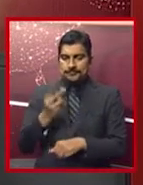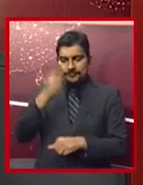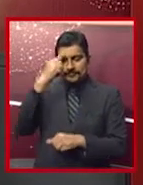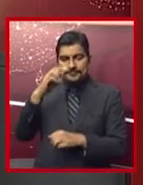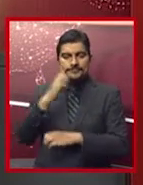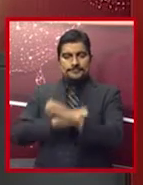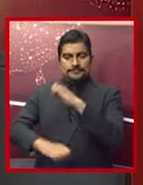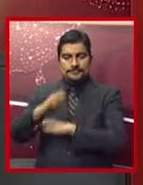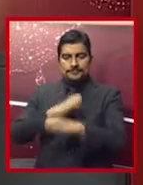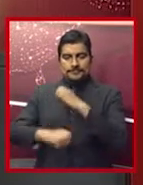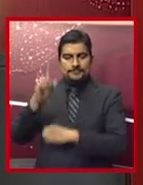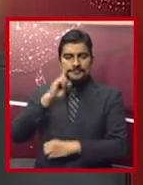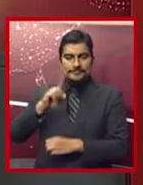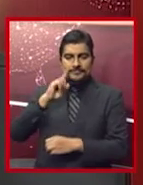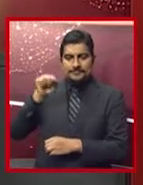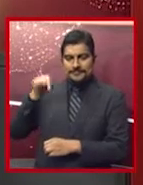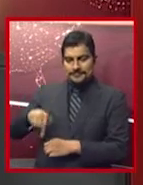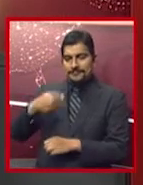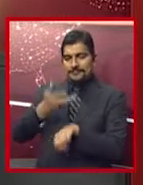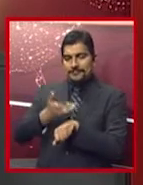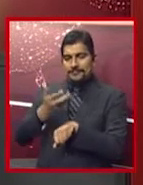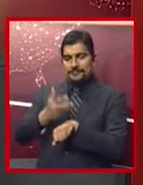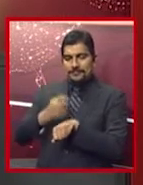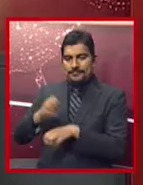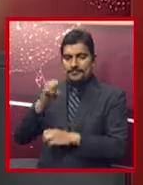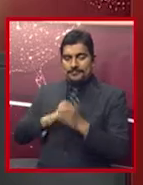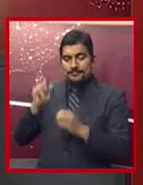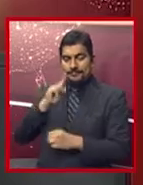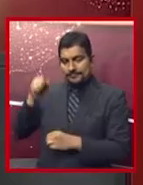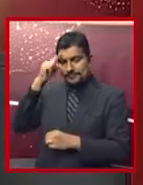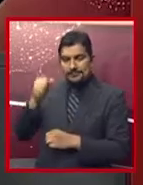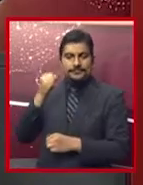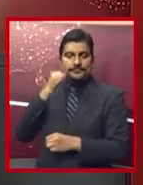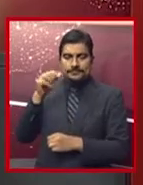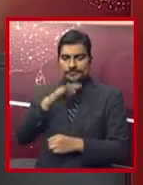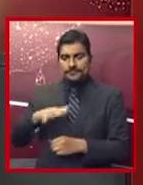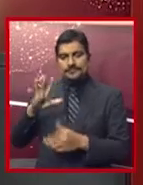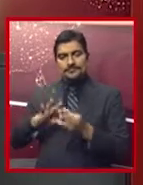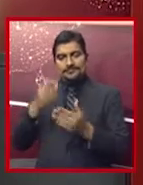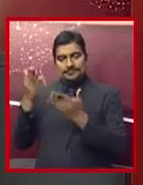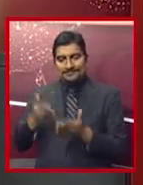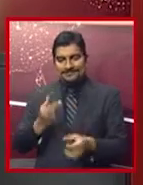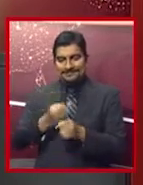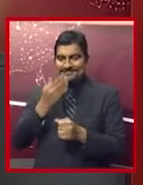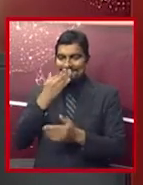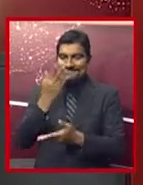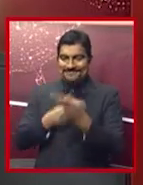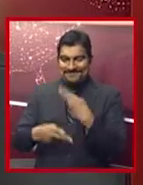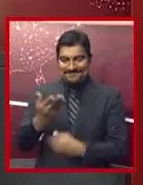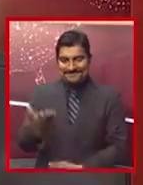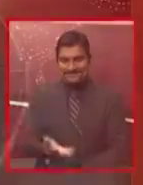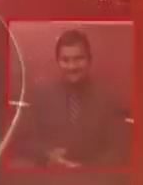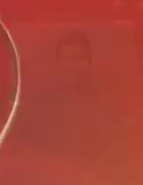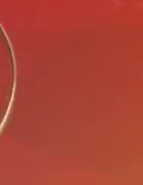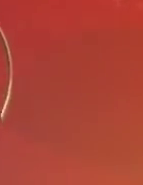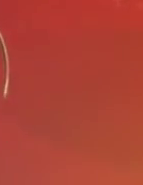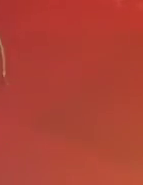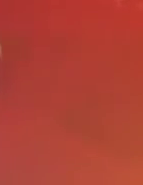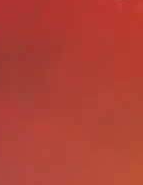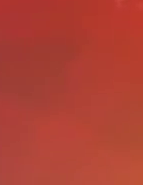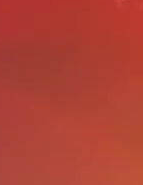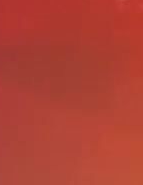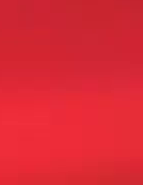la embajadora de Estados Unidos en México, Roberta Jacobson, al Senado de la República. Quédese con nosotros, comenzamos.